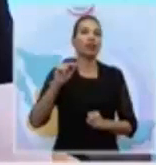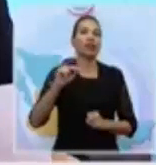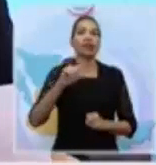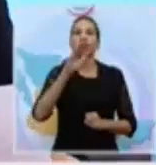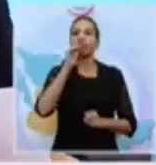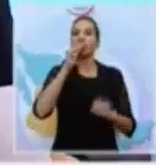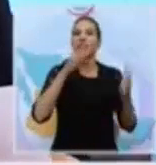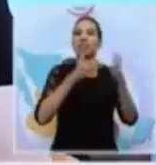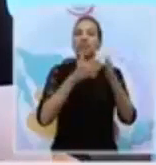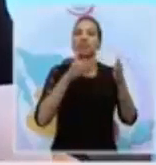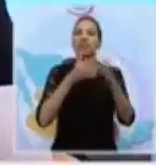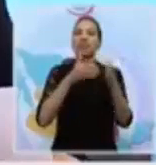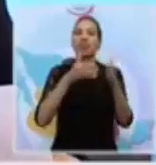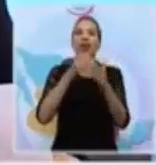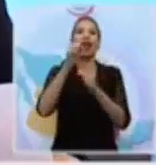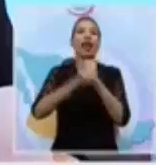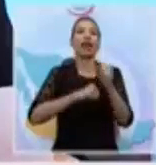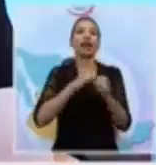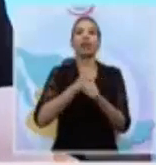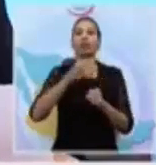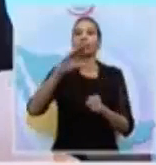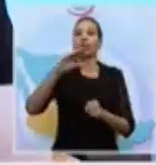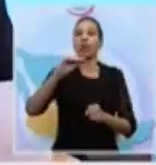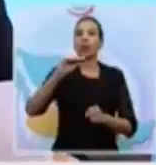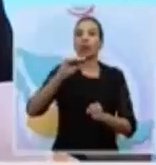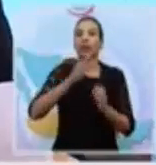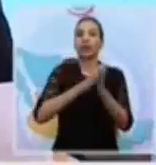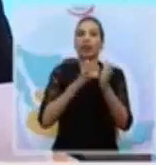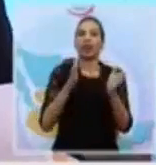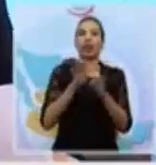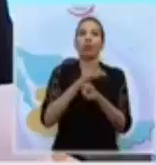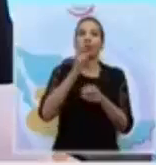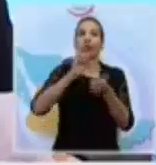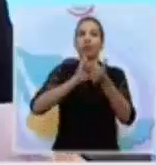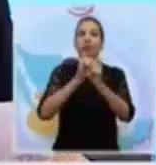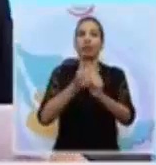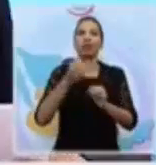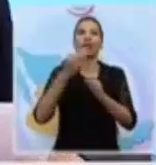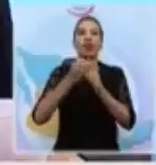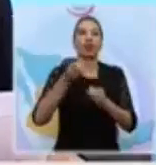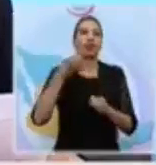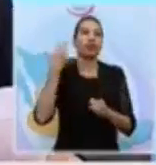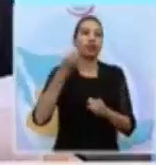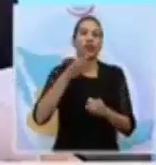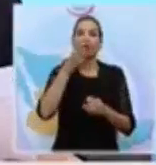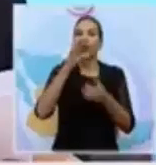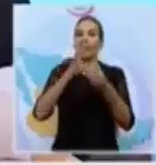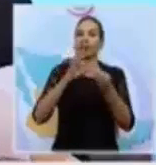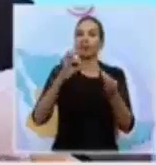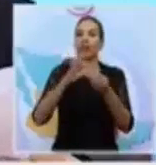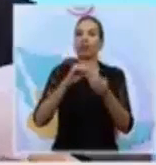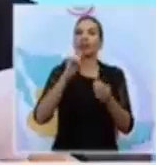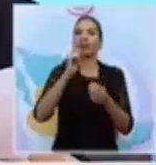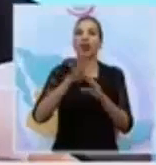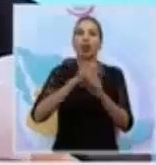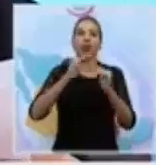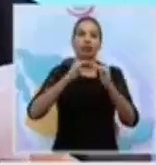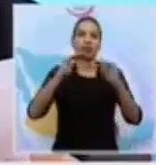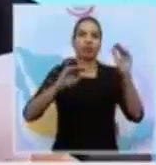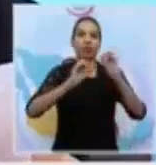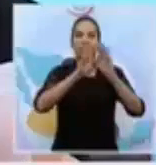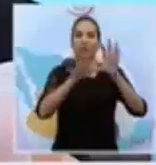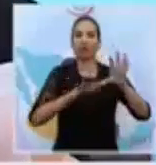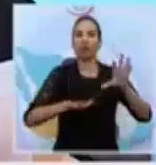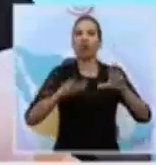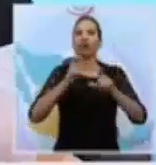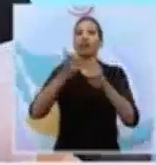estancó a partir de los años 90, y esto, como lo dije en la ponencia, fue intencional. La distribución funcional